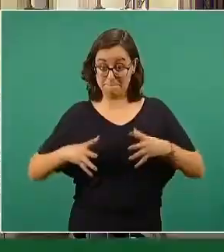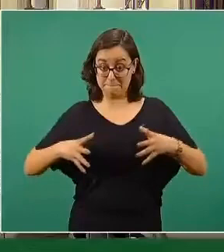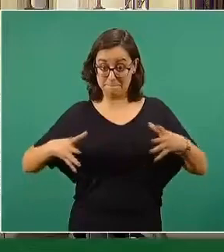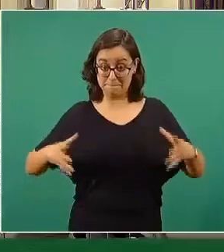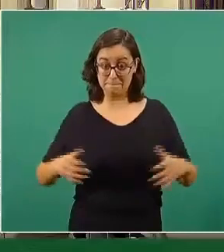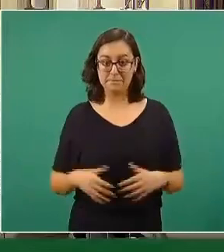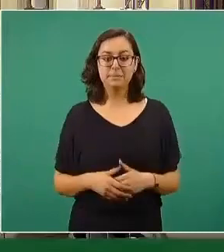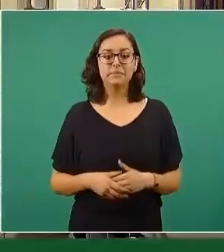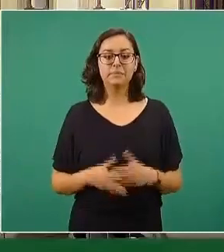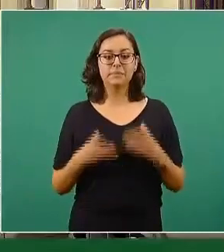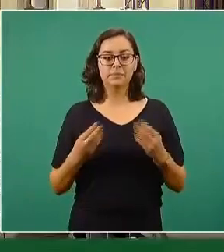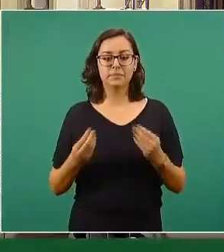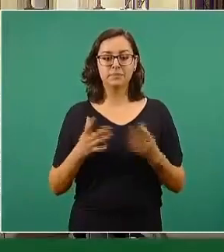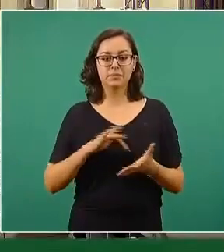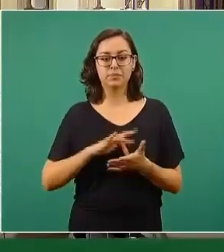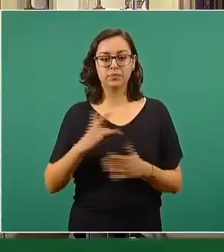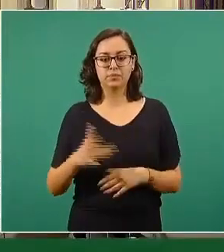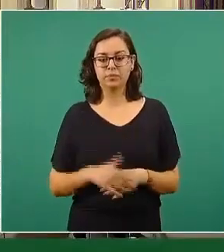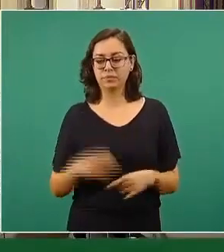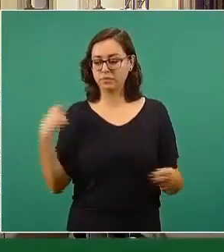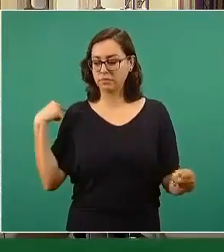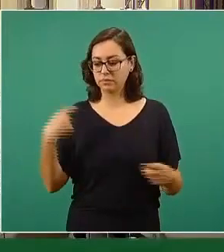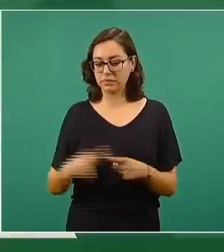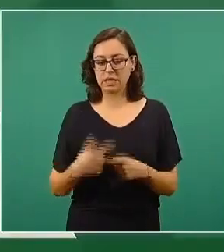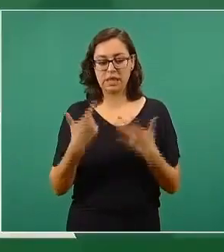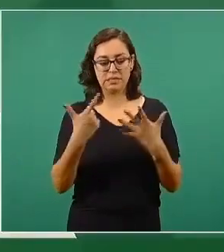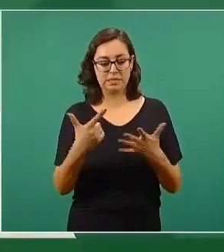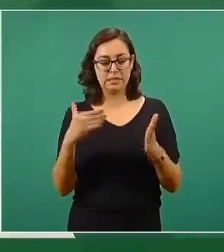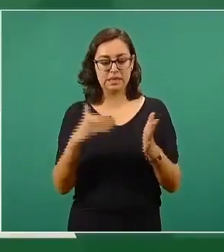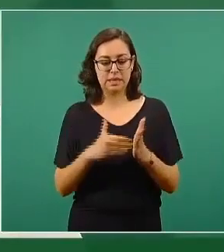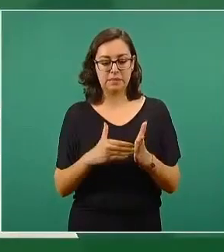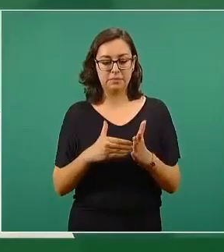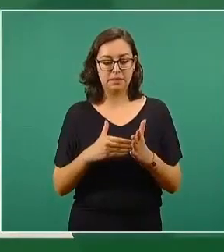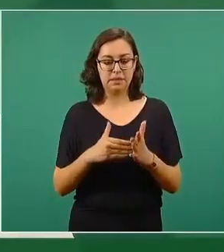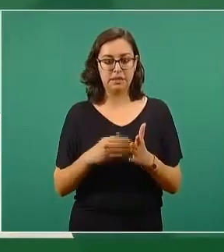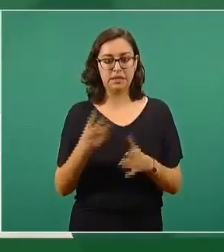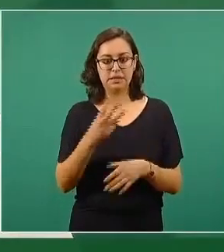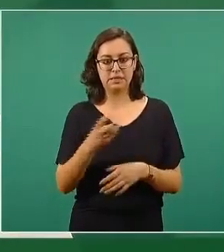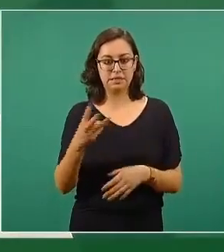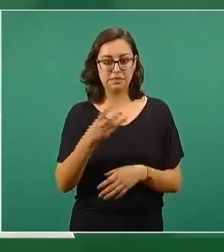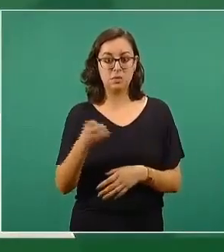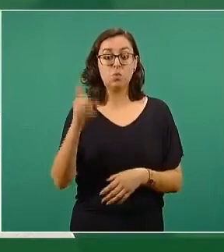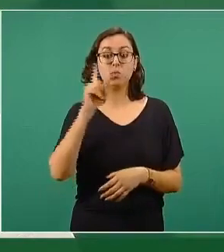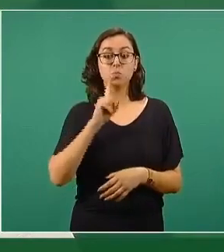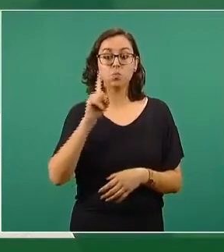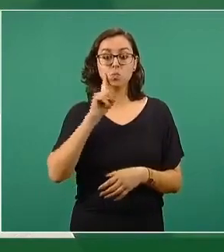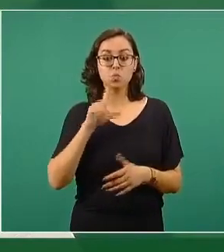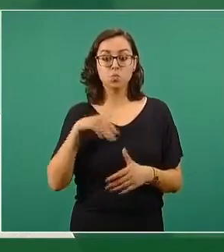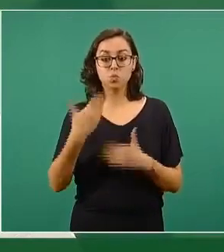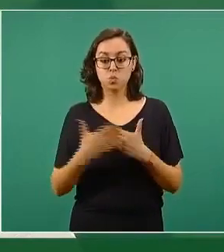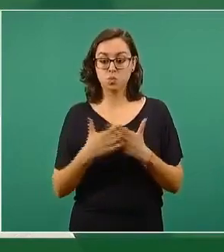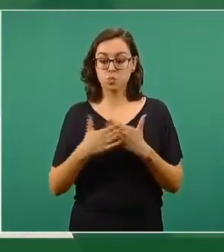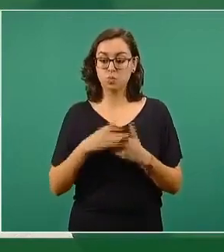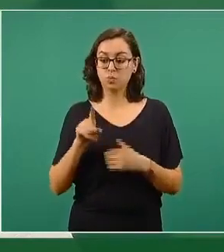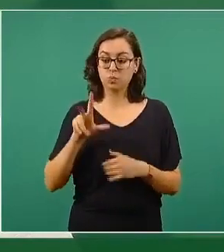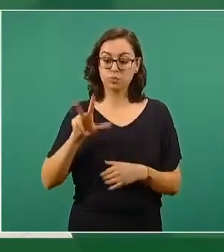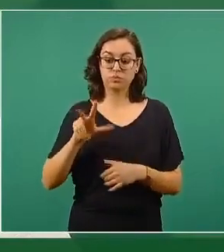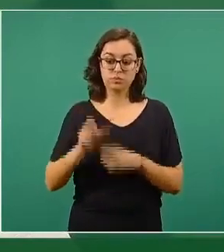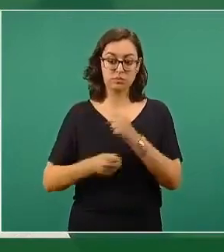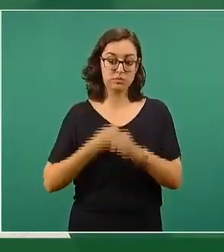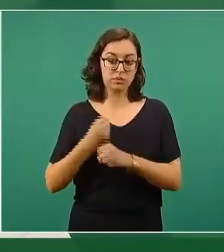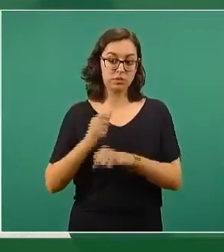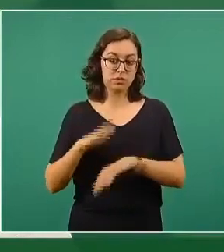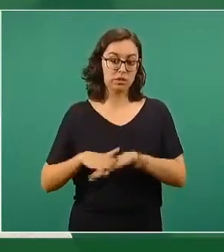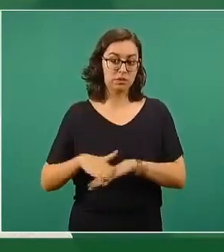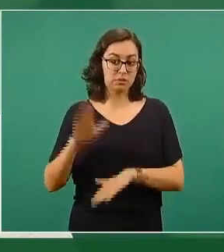Cómo no, muchas gracias. Llevamos 7,300 personas, mujeres embarazadas, mayores de 18 años y que tienen